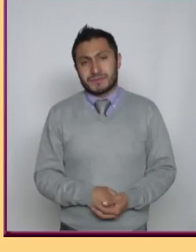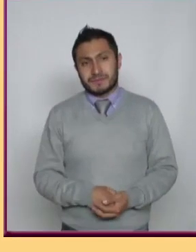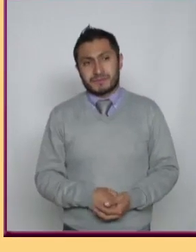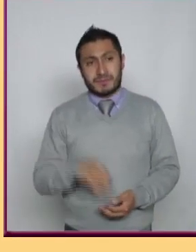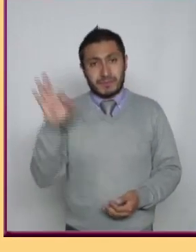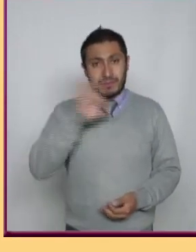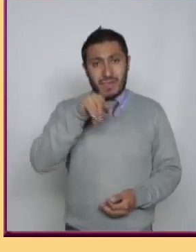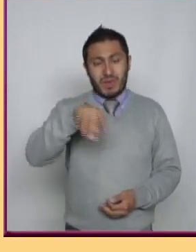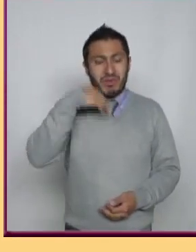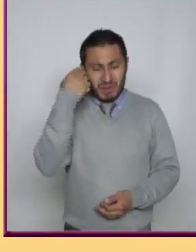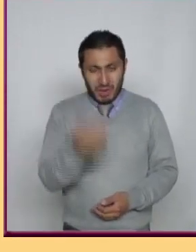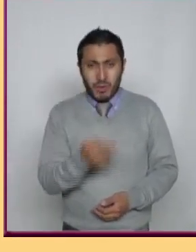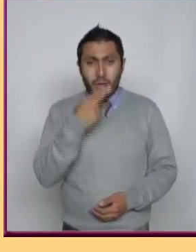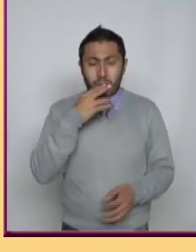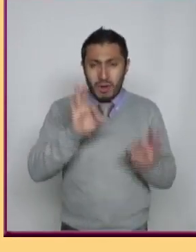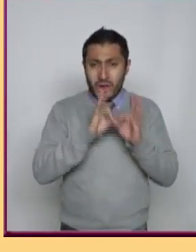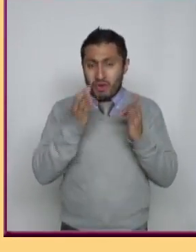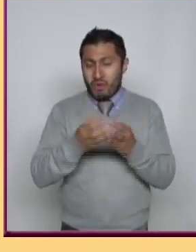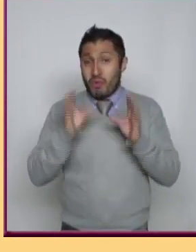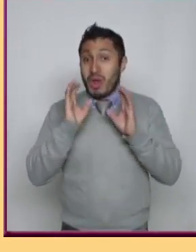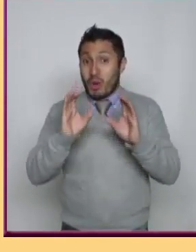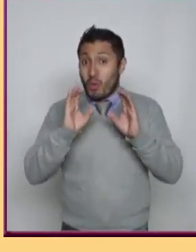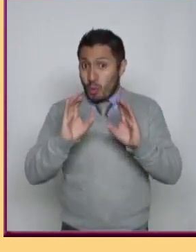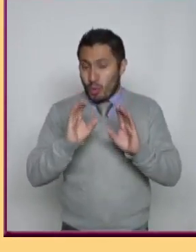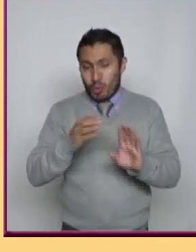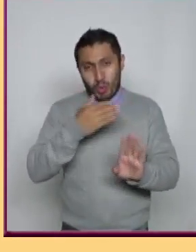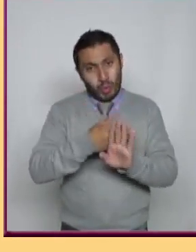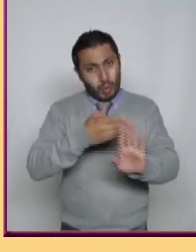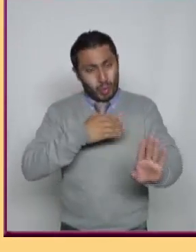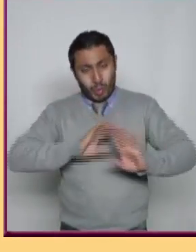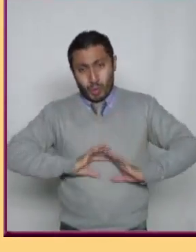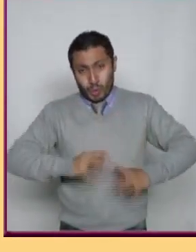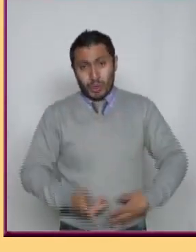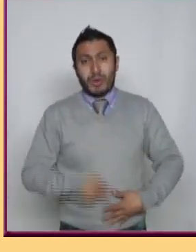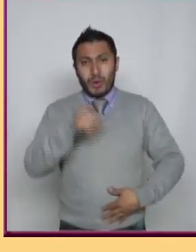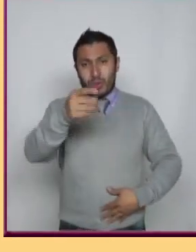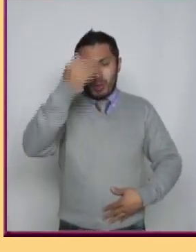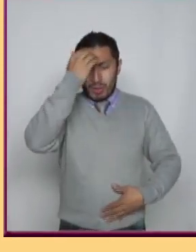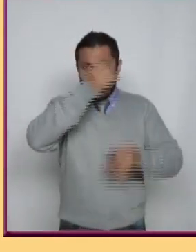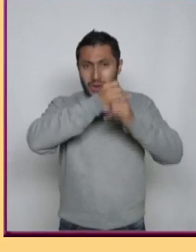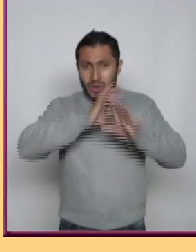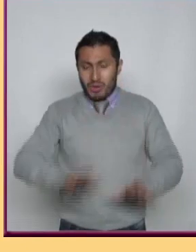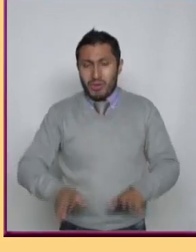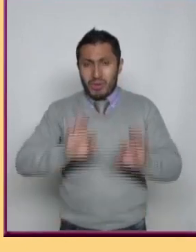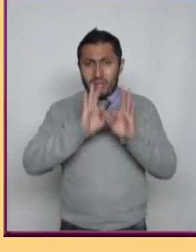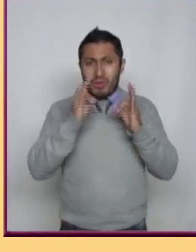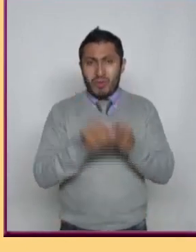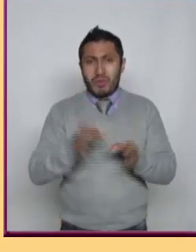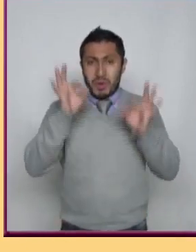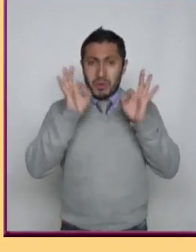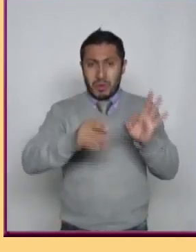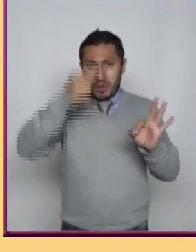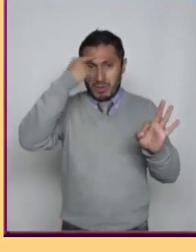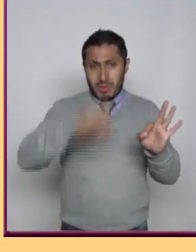Si deseas utilizar un método anticonceptivo, infórmate de los métodos más adecuados para tu edad.